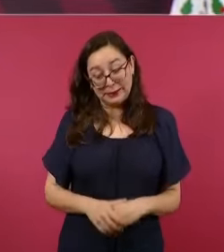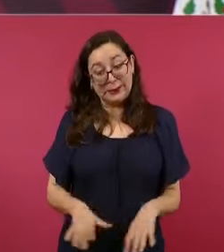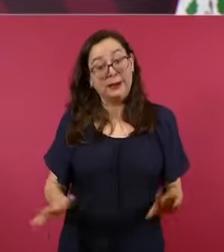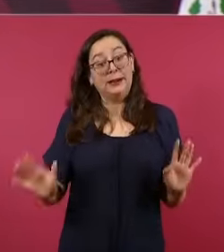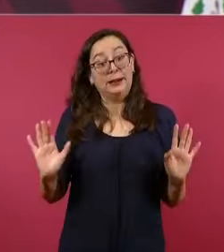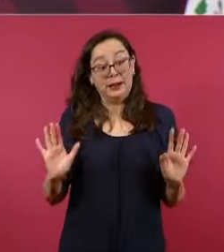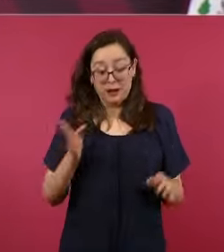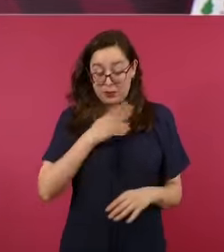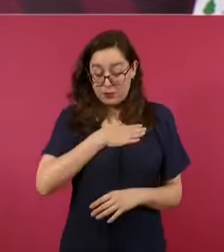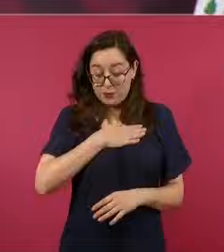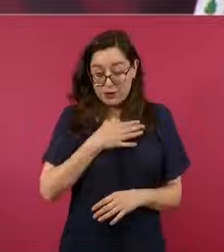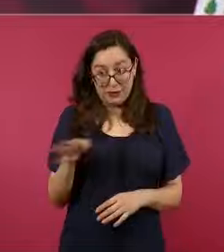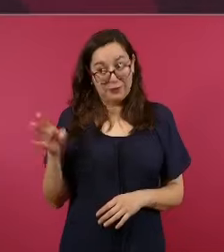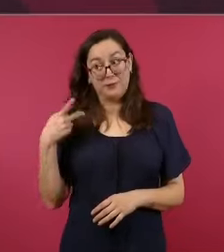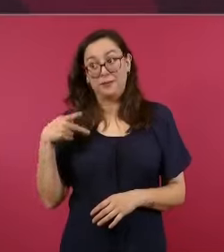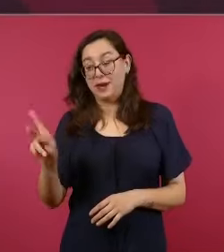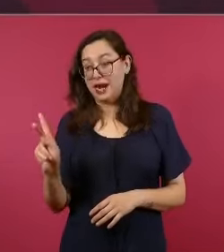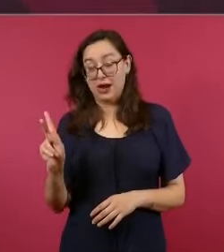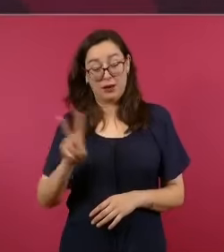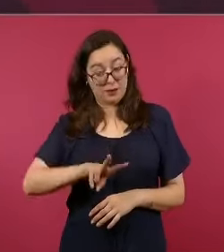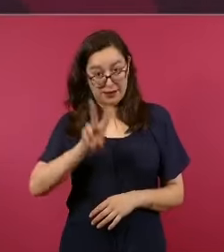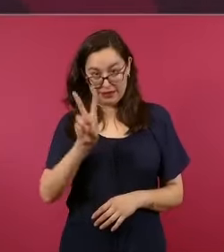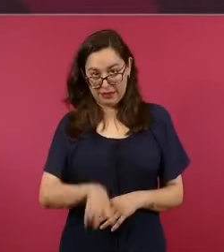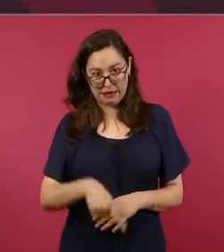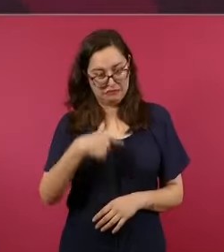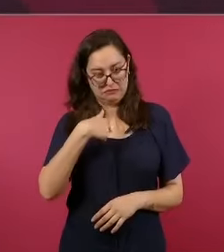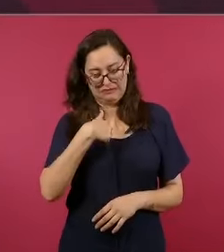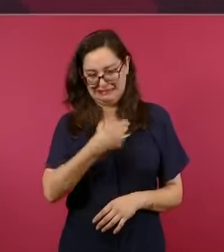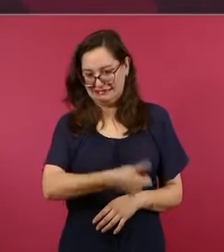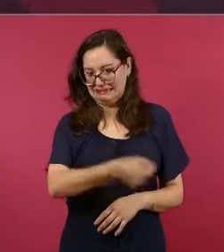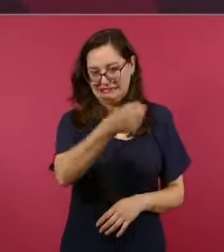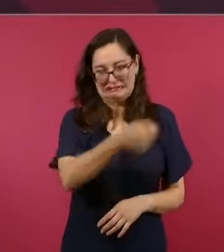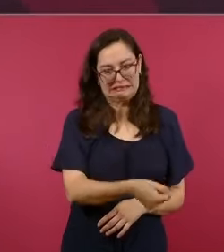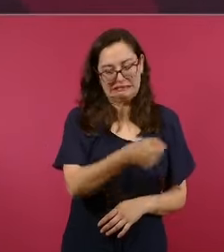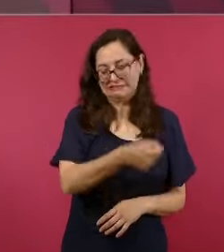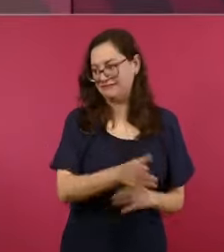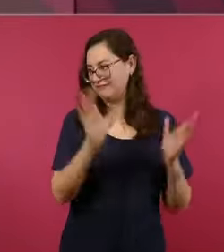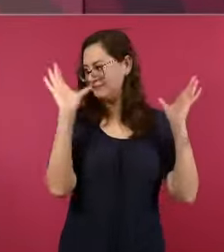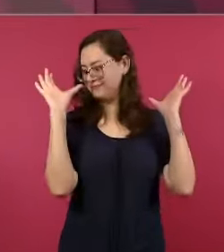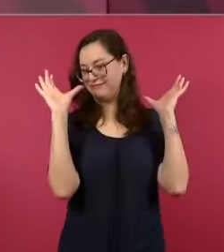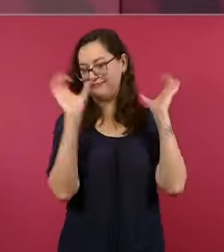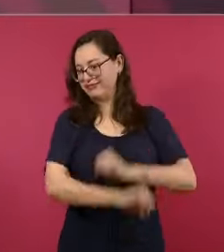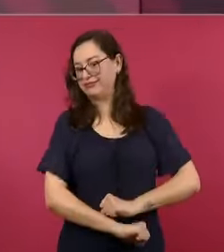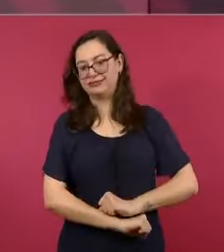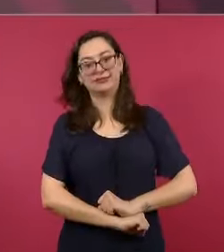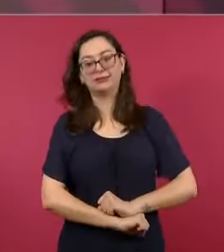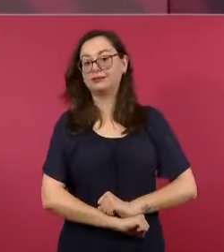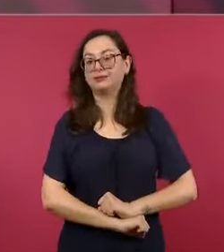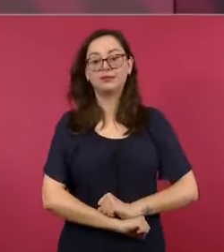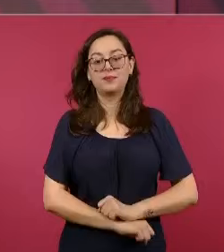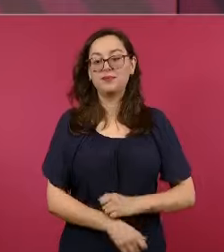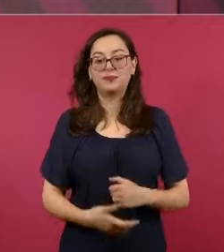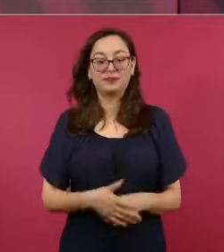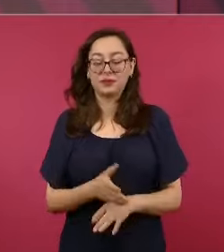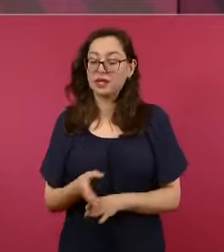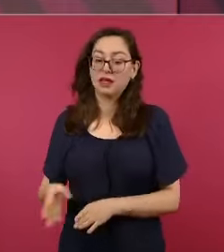pseudointelectuales imagínense durante todo el periodo neoliberal que